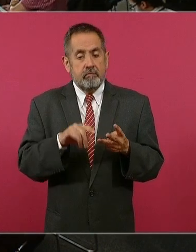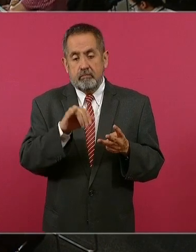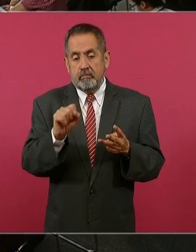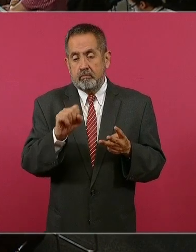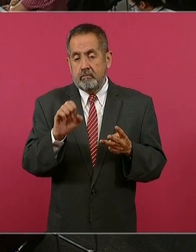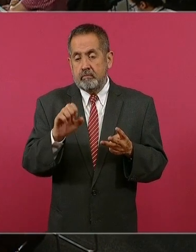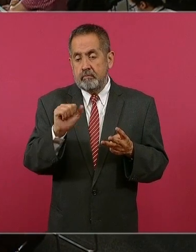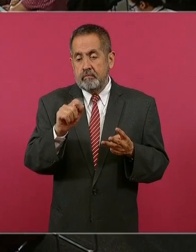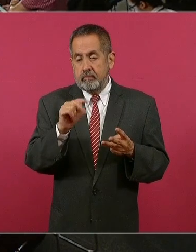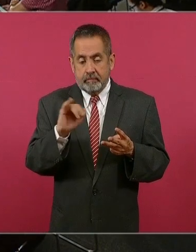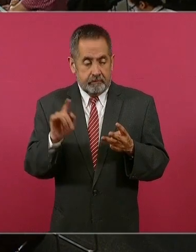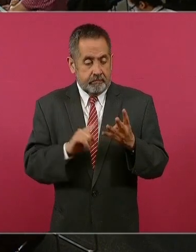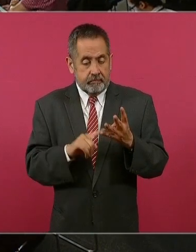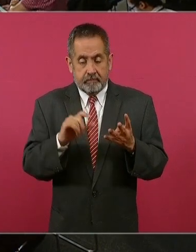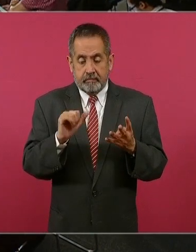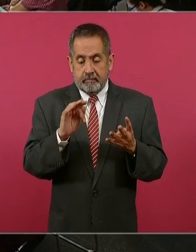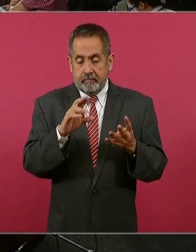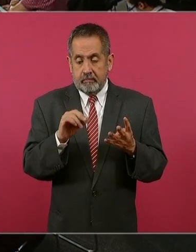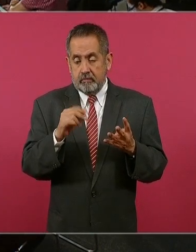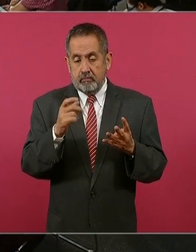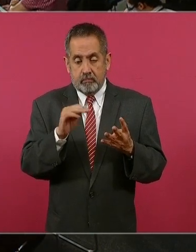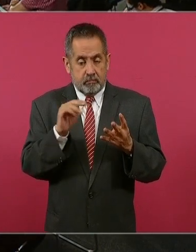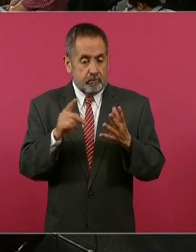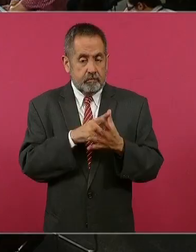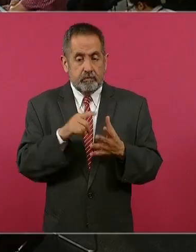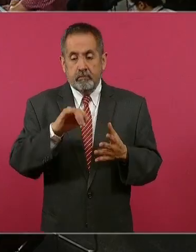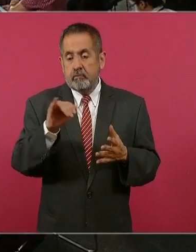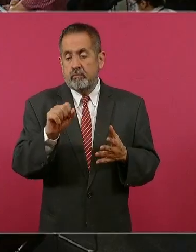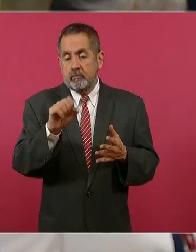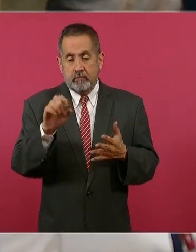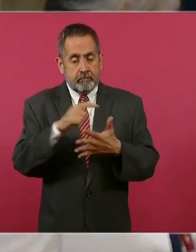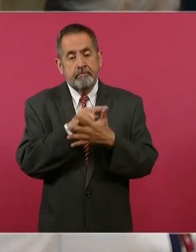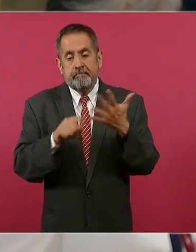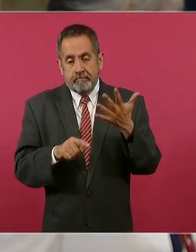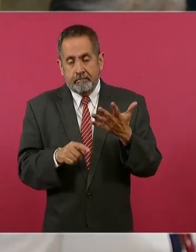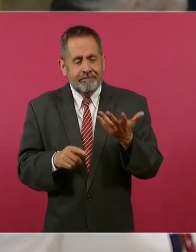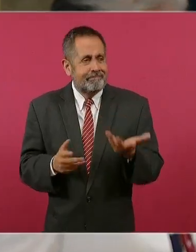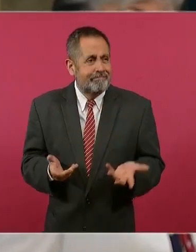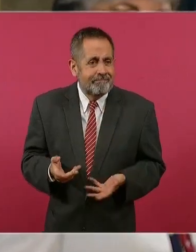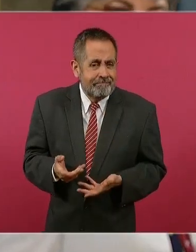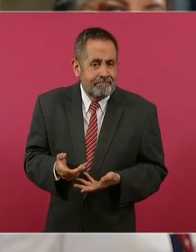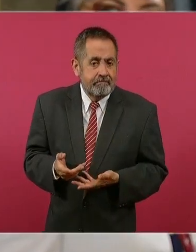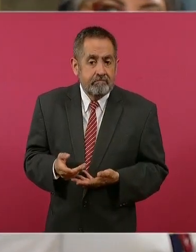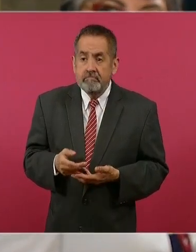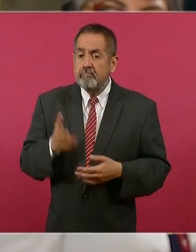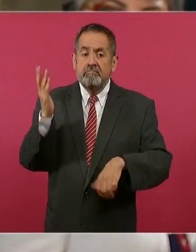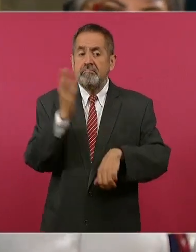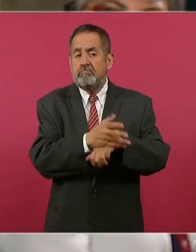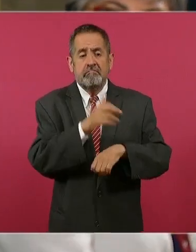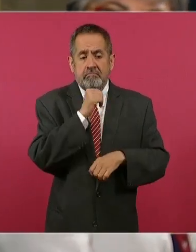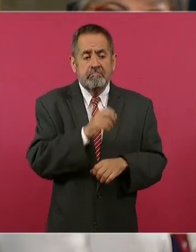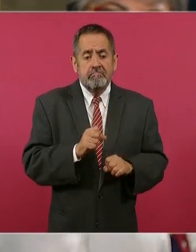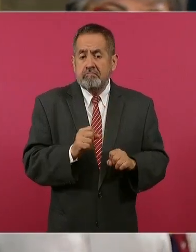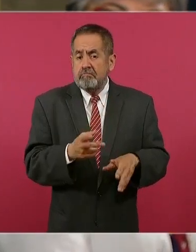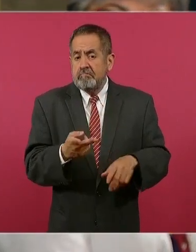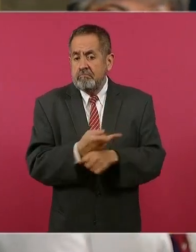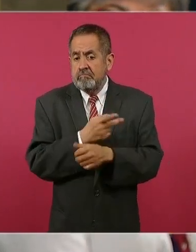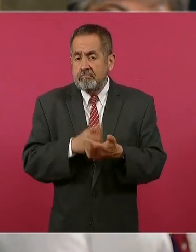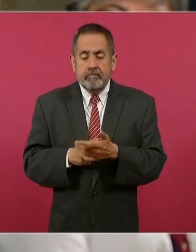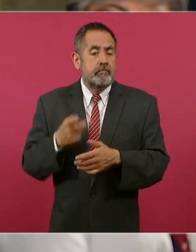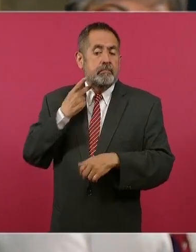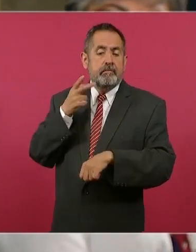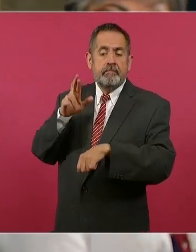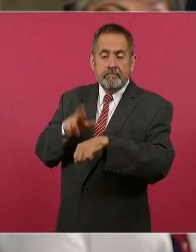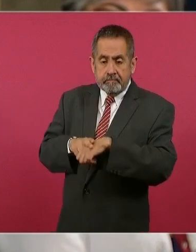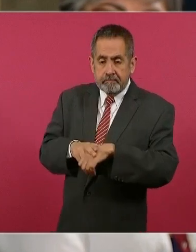José Atrix, Alfredo Gómez y José Mirrac. Ante este hecho, aún gozan de impunidad, donde el procurador